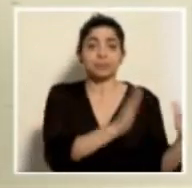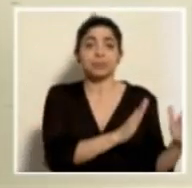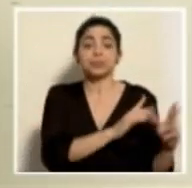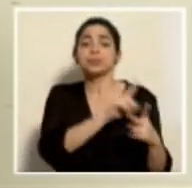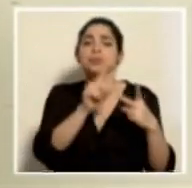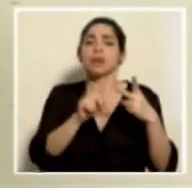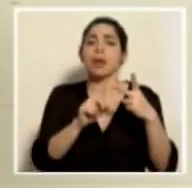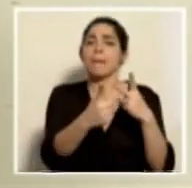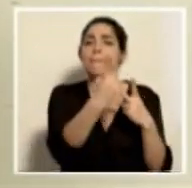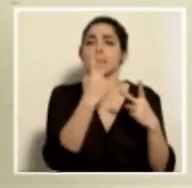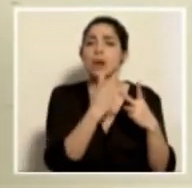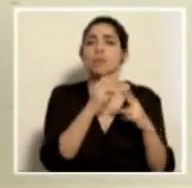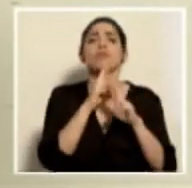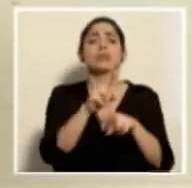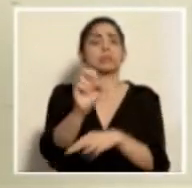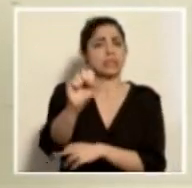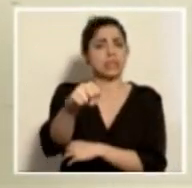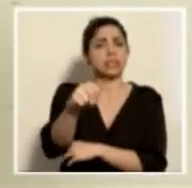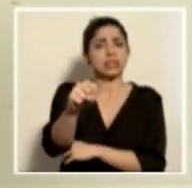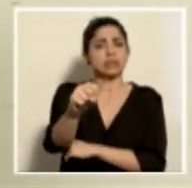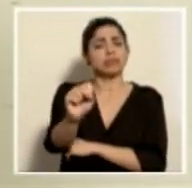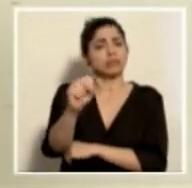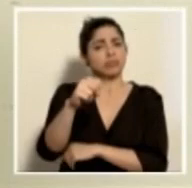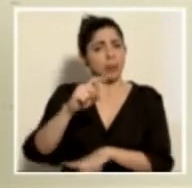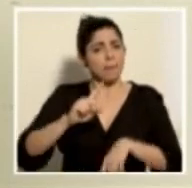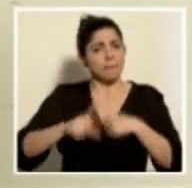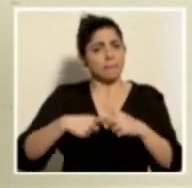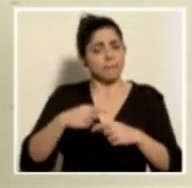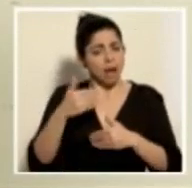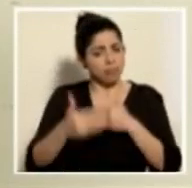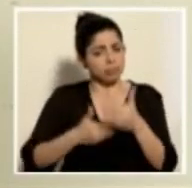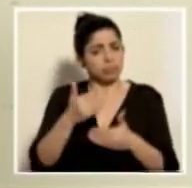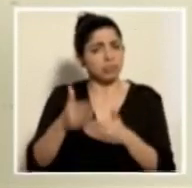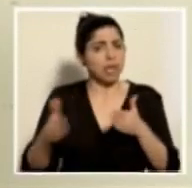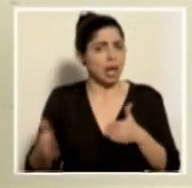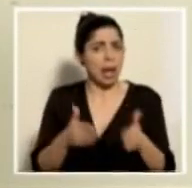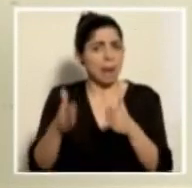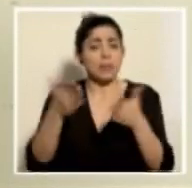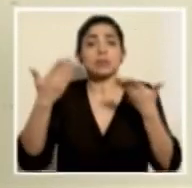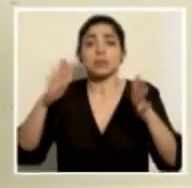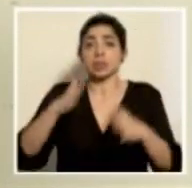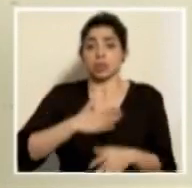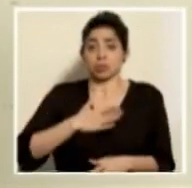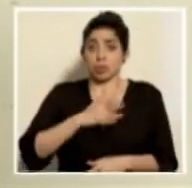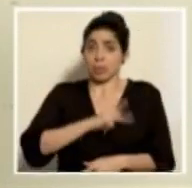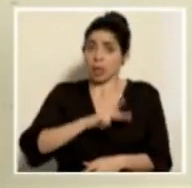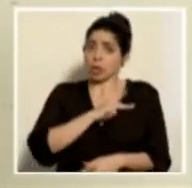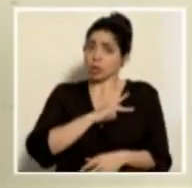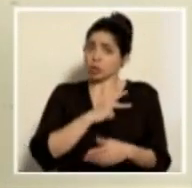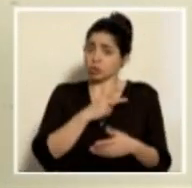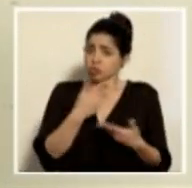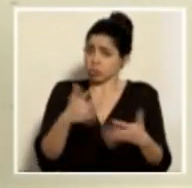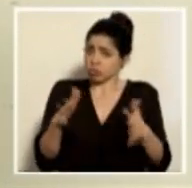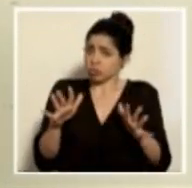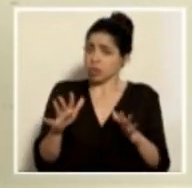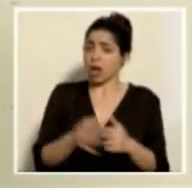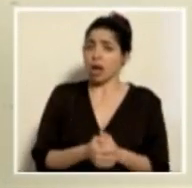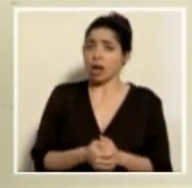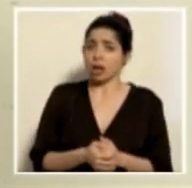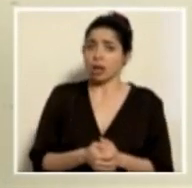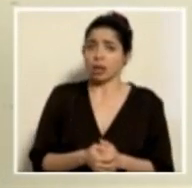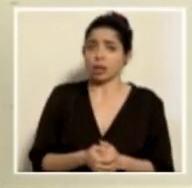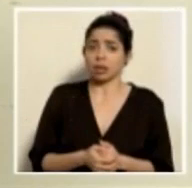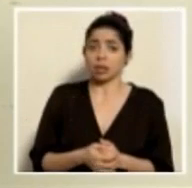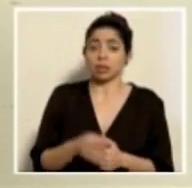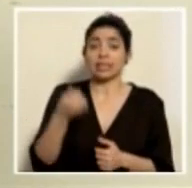su segunda pregunta, la respuesta es sí, se avanzará en esa dirección. Yo ya he avanzado personalmente en esa dirección,